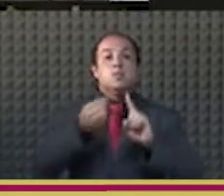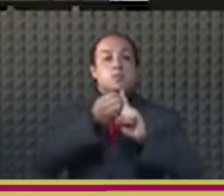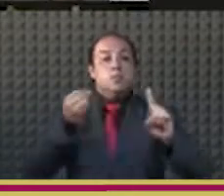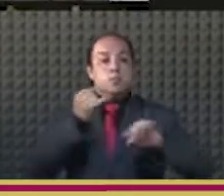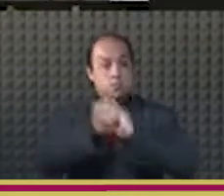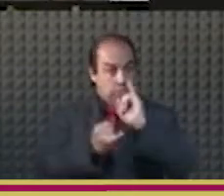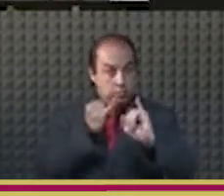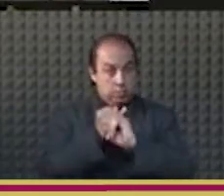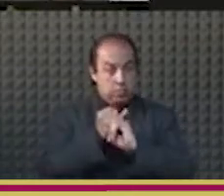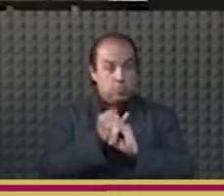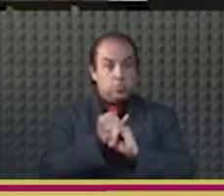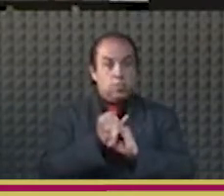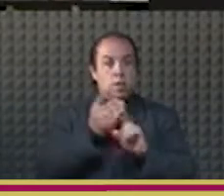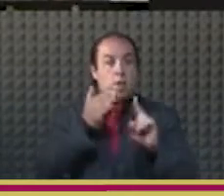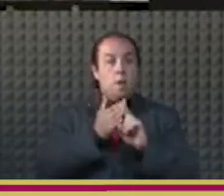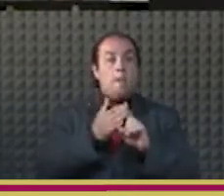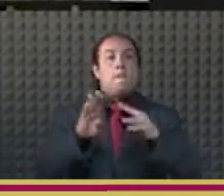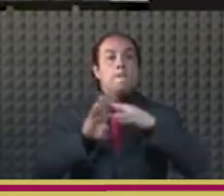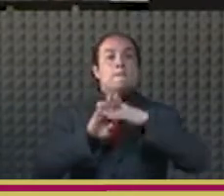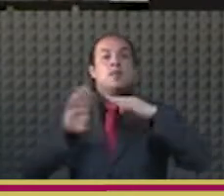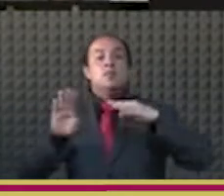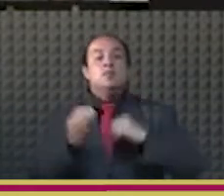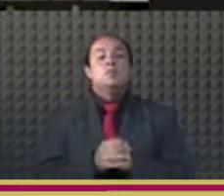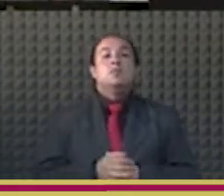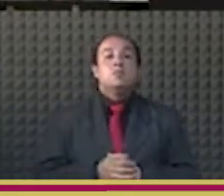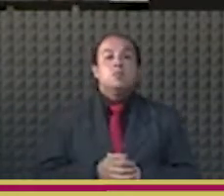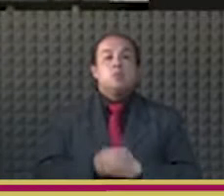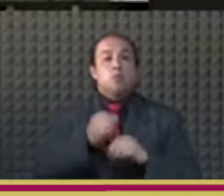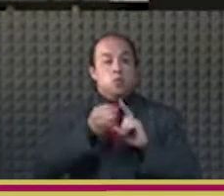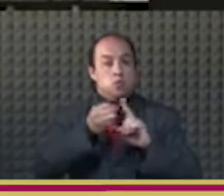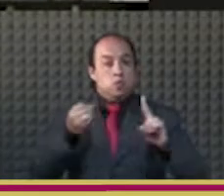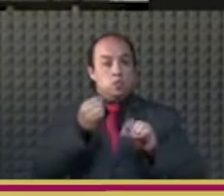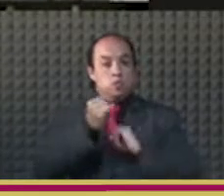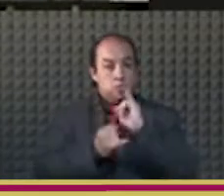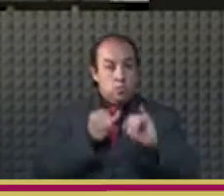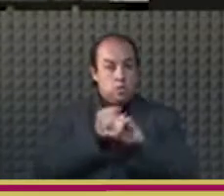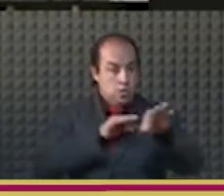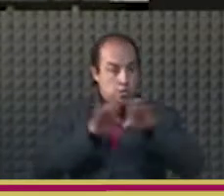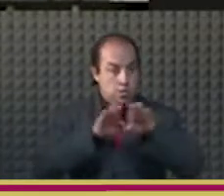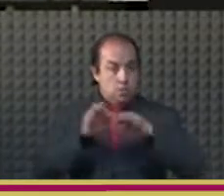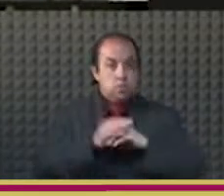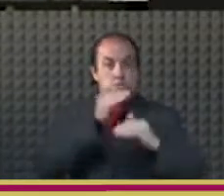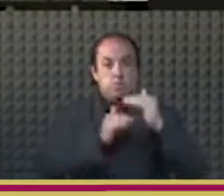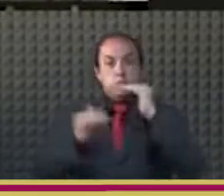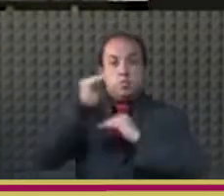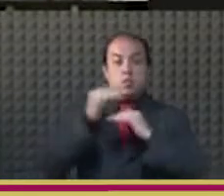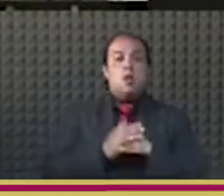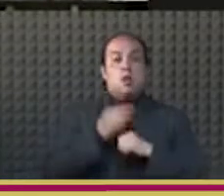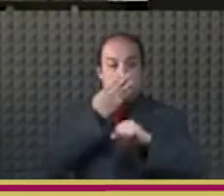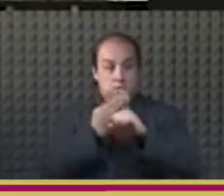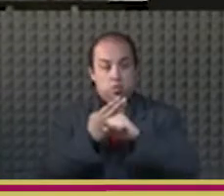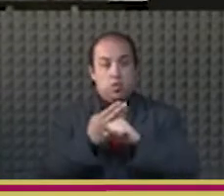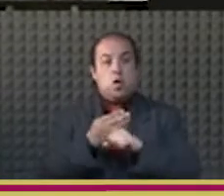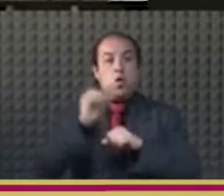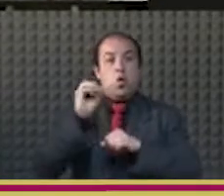Organización Internacional para las Migraciones, de la Organización Internacional del Trabajo, del Alto Comisionado de las Naciones